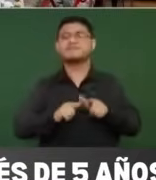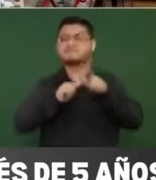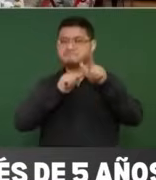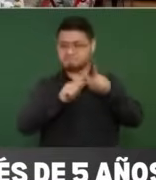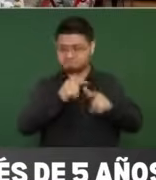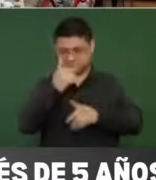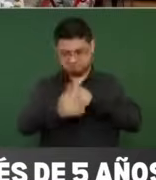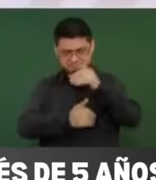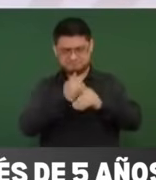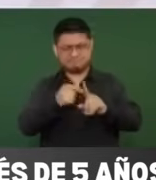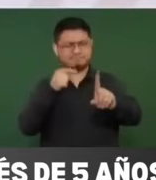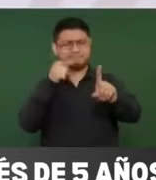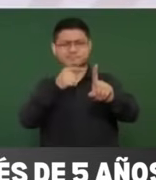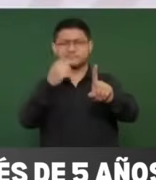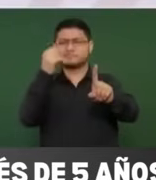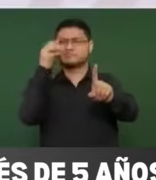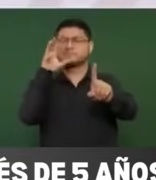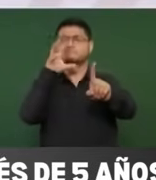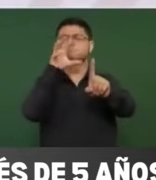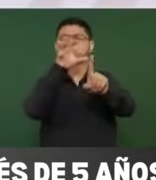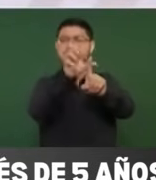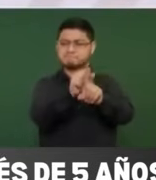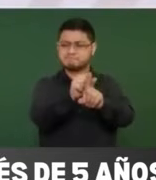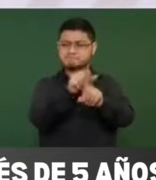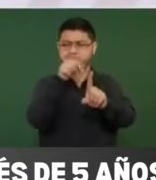hacia los sublimes ideales de